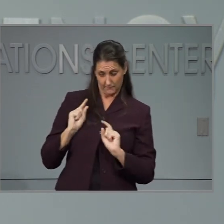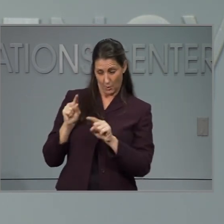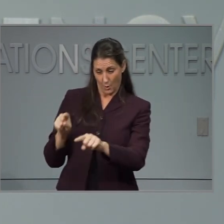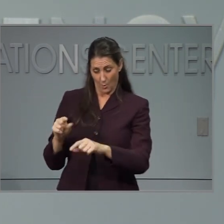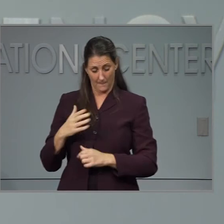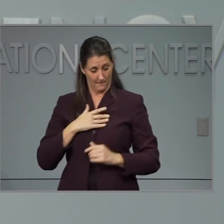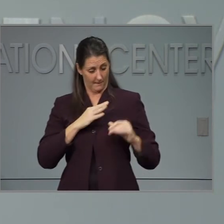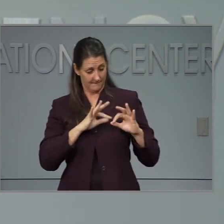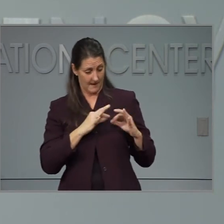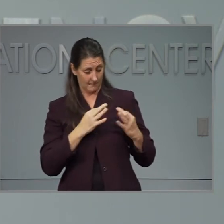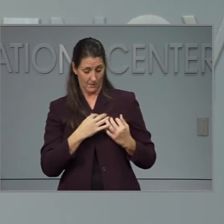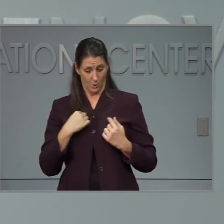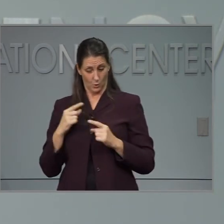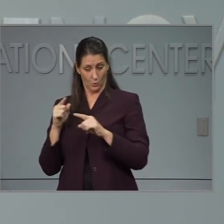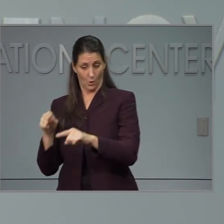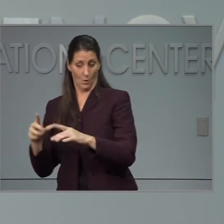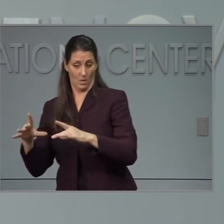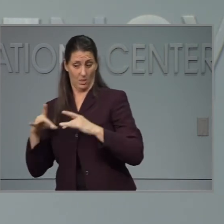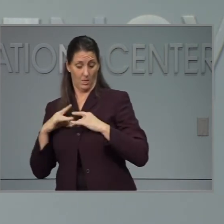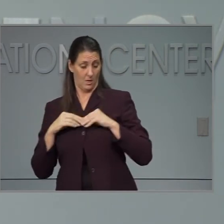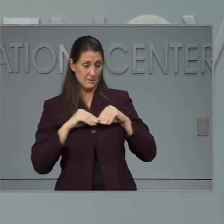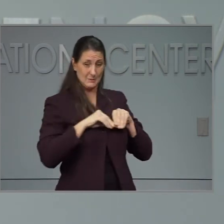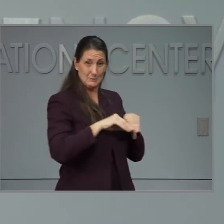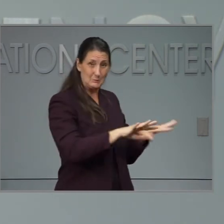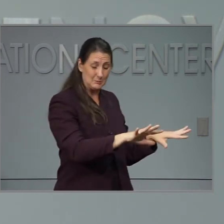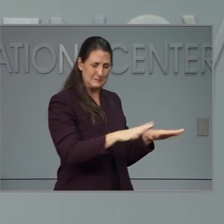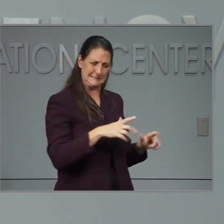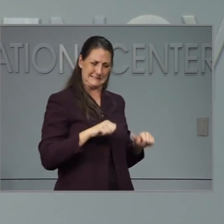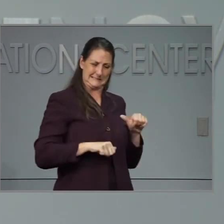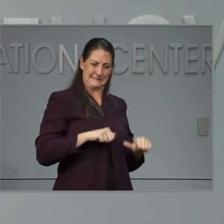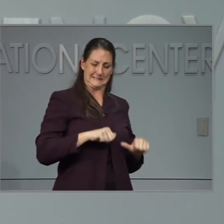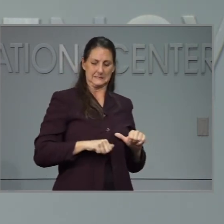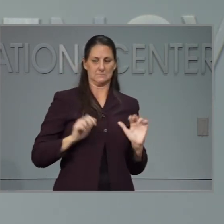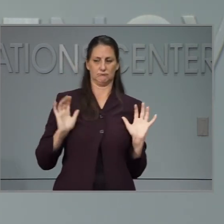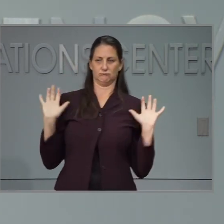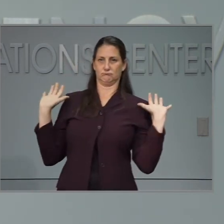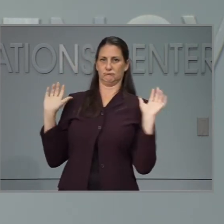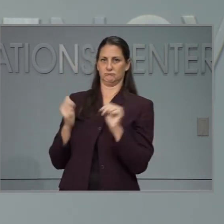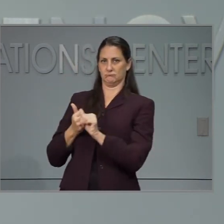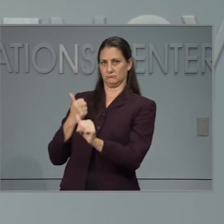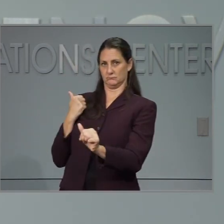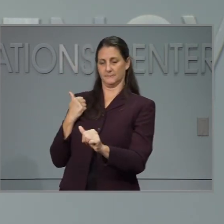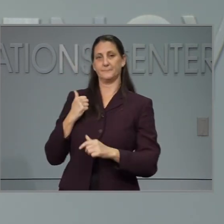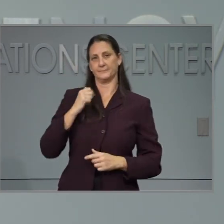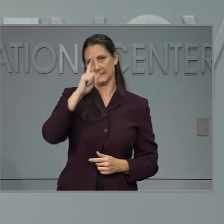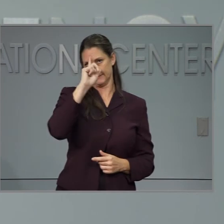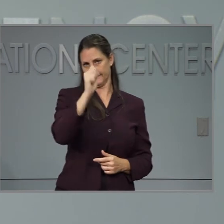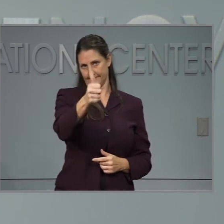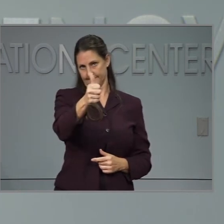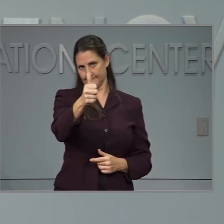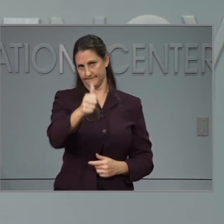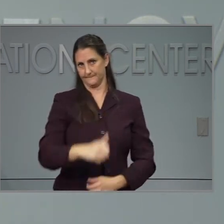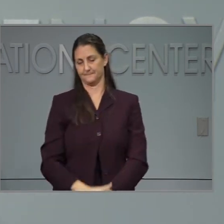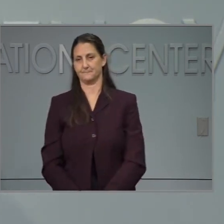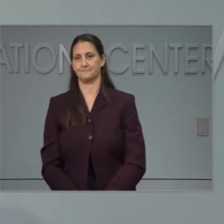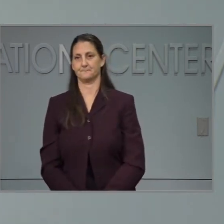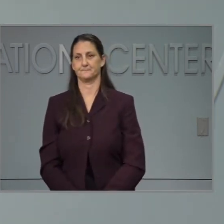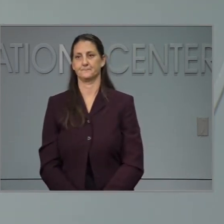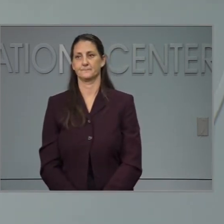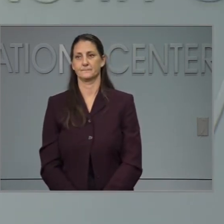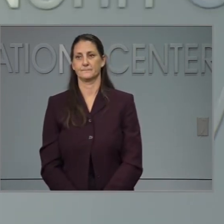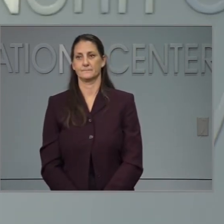riesgos y con la familia cómo van a tomar las decisiones sobre qué actividades participar.